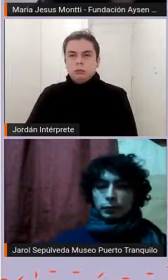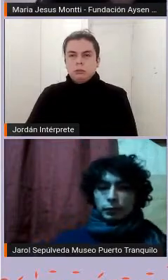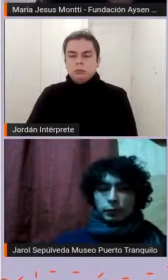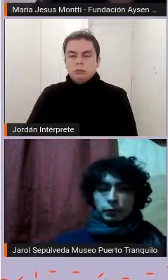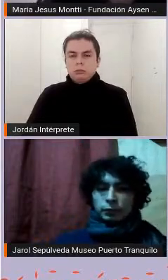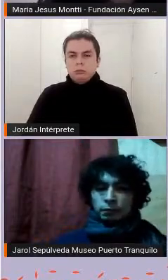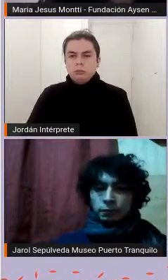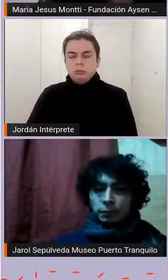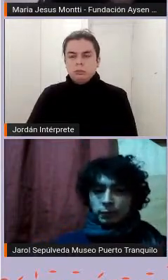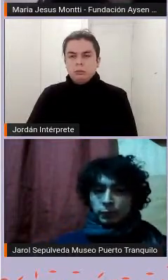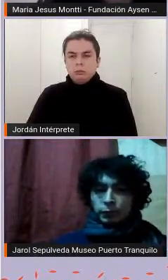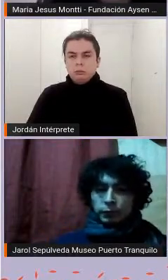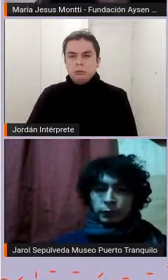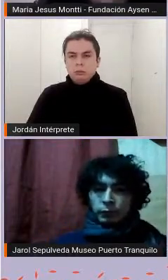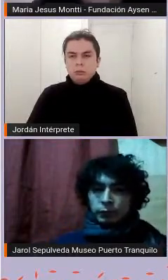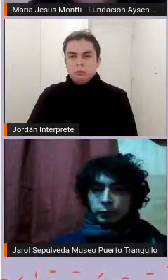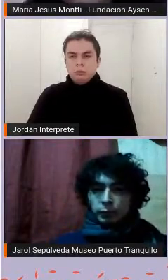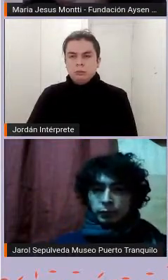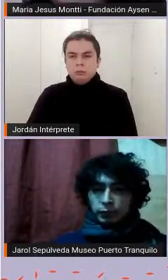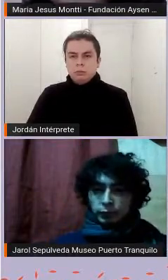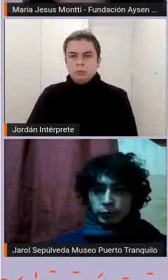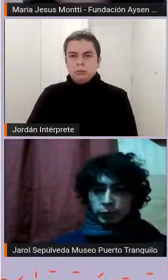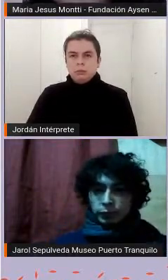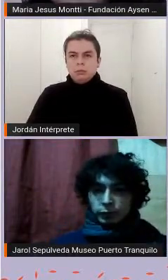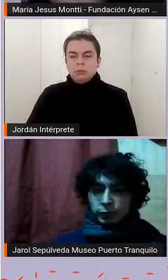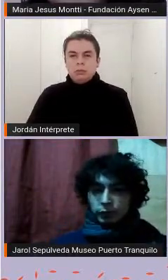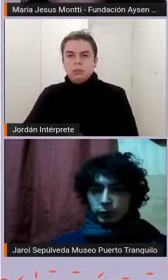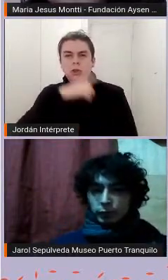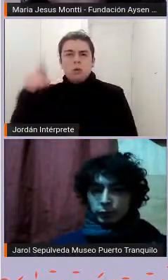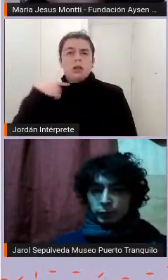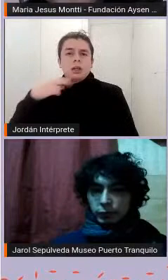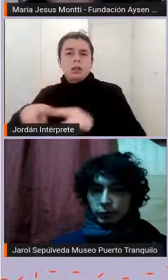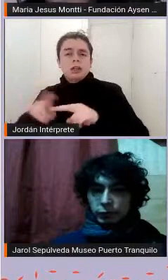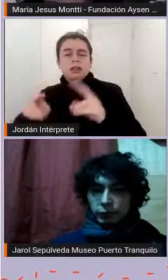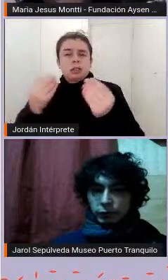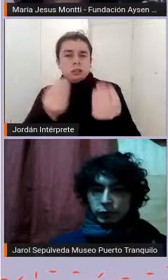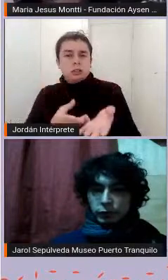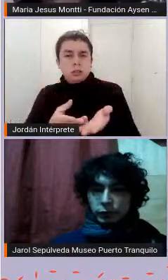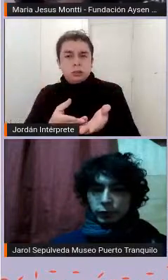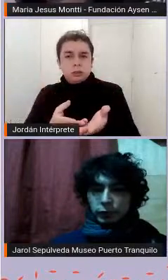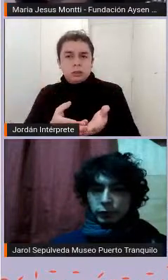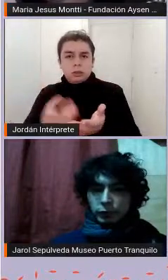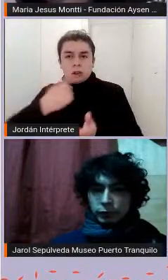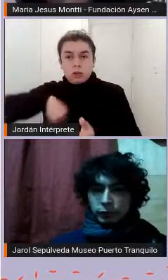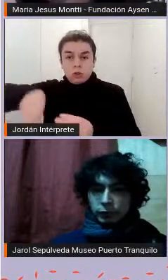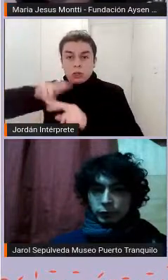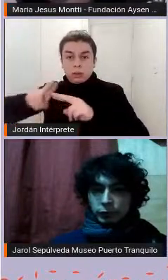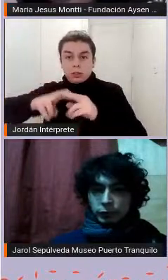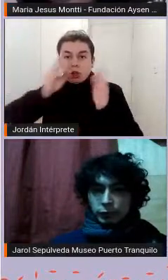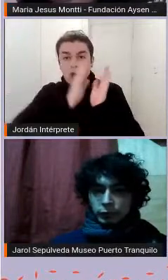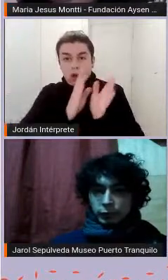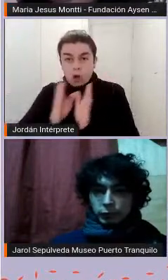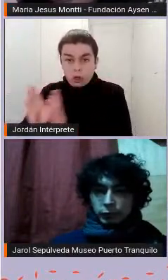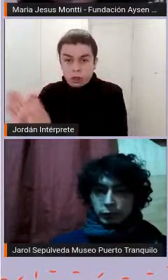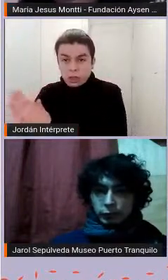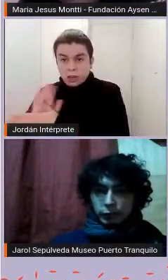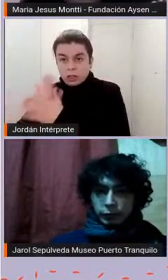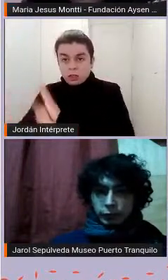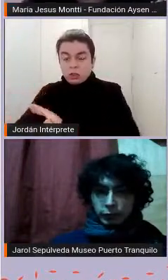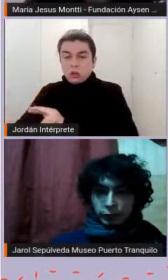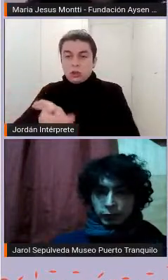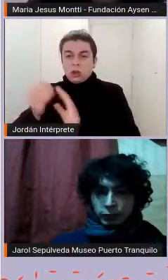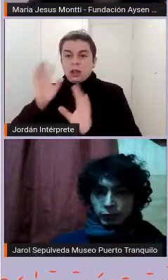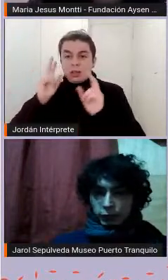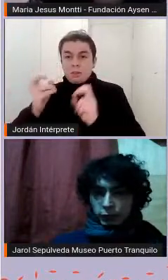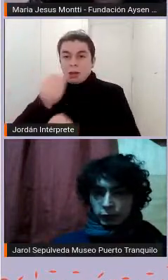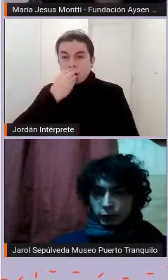Y se desarma el campamento en el Lofki. ¿Qué están haciendo, Nacho? Estamos haciendo inventario de todas las cosas que van a quedar, todo lo que es comestible, ¿ya? Para que en